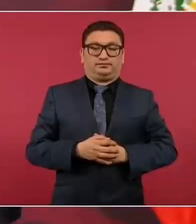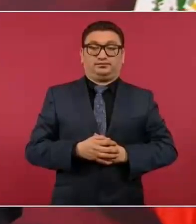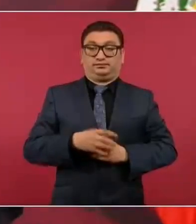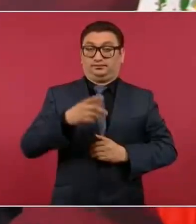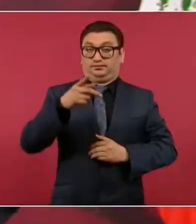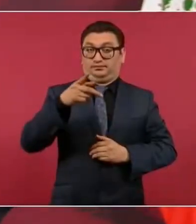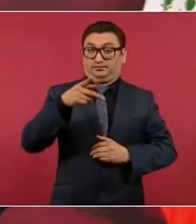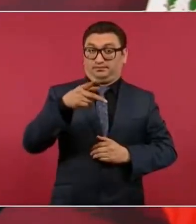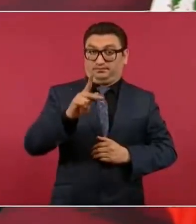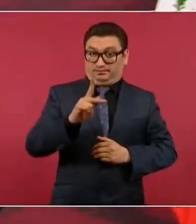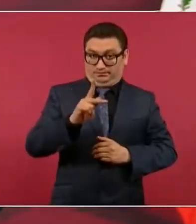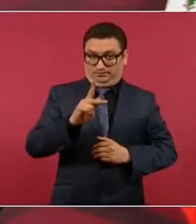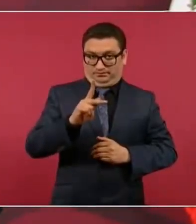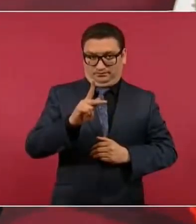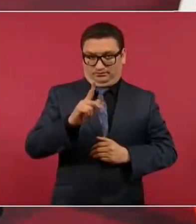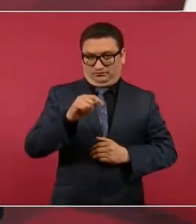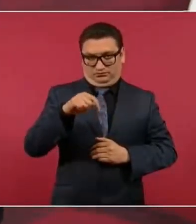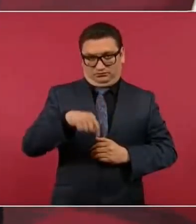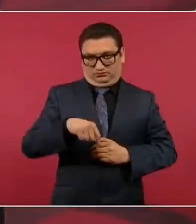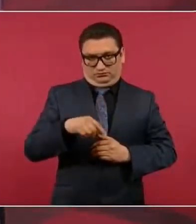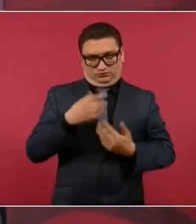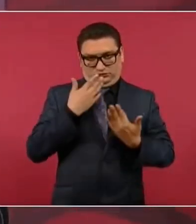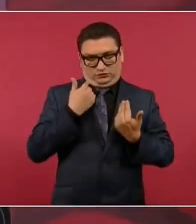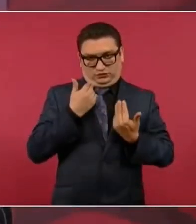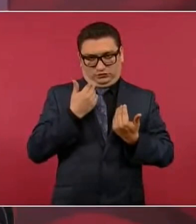Pero no tenemos